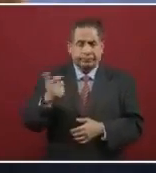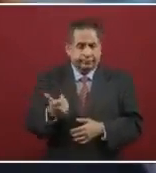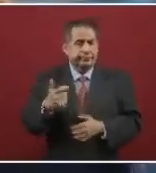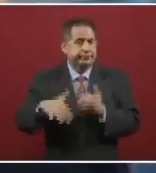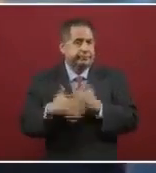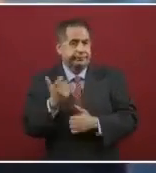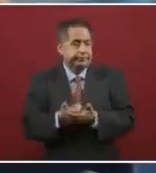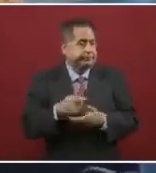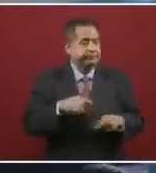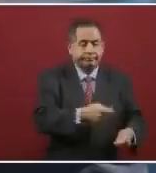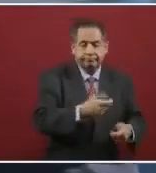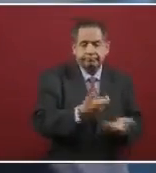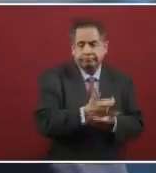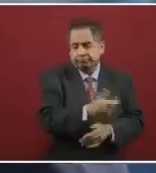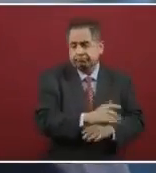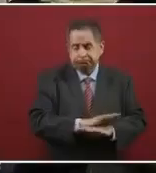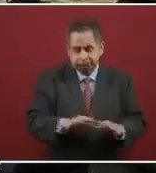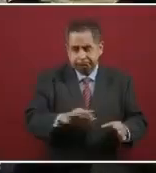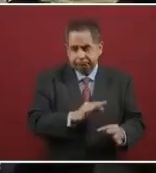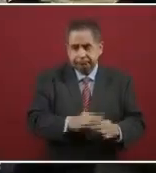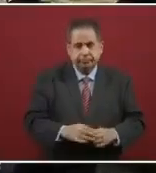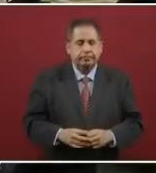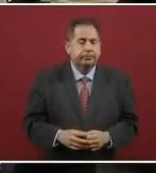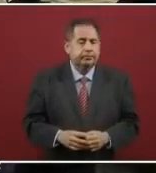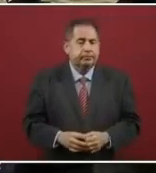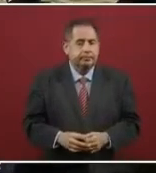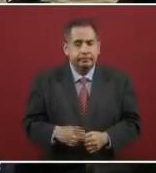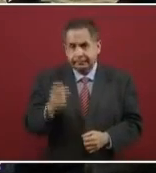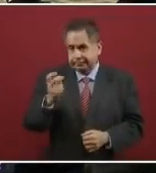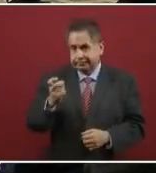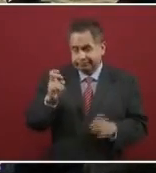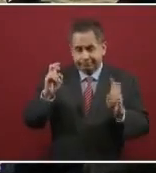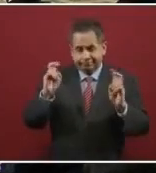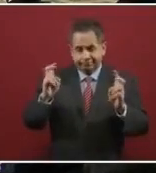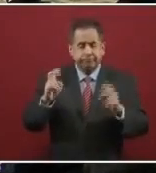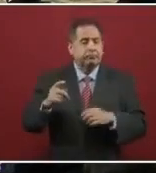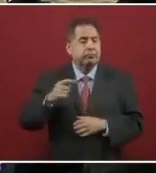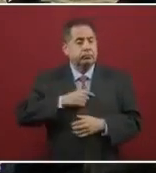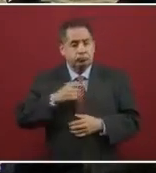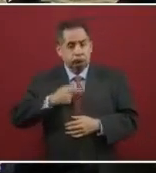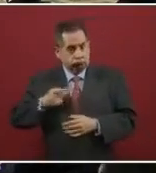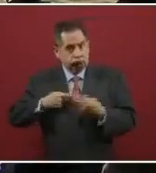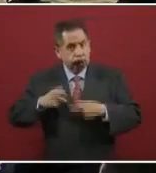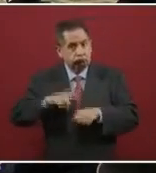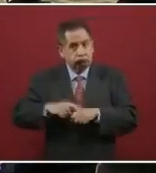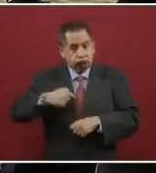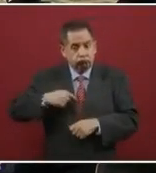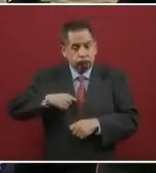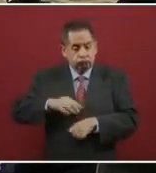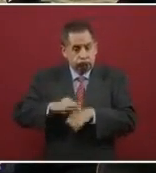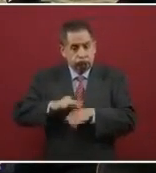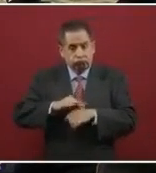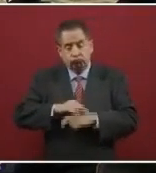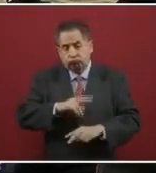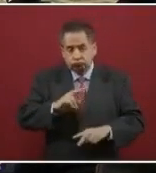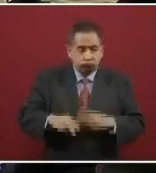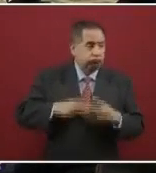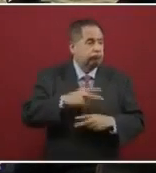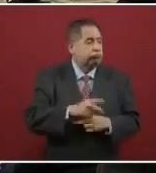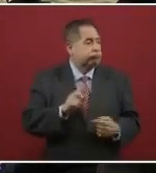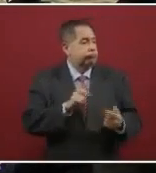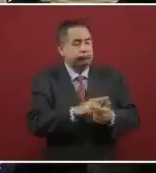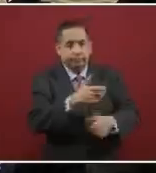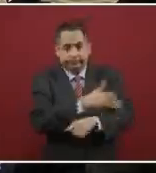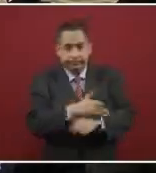148,715 pesos. Este es un tema también fundamental, ya que cuando hice las visitas personales a los familiares de las víctimas,